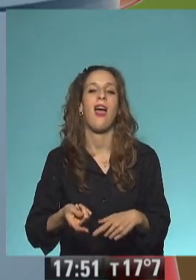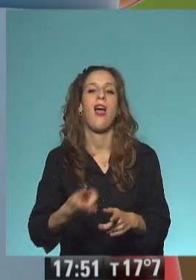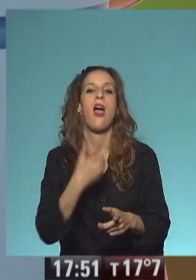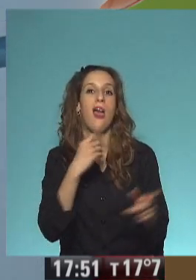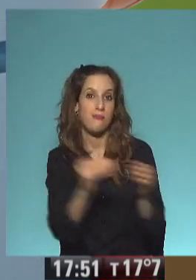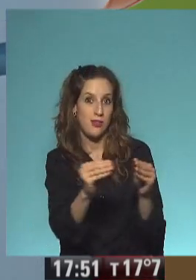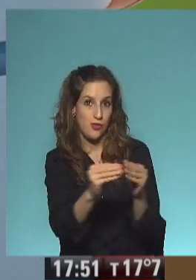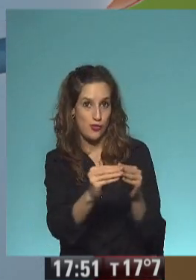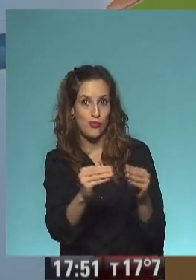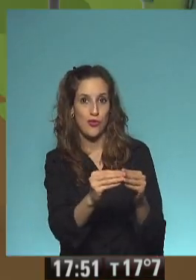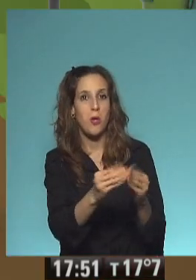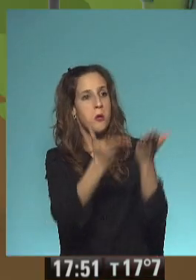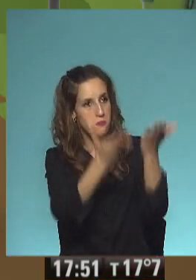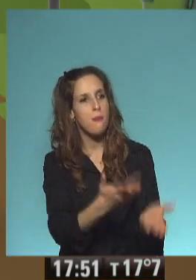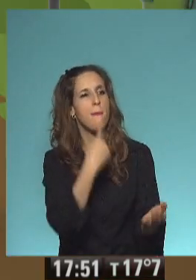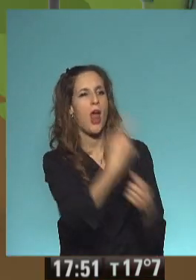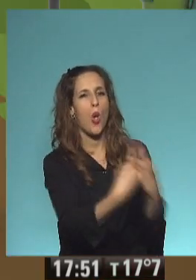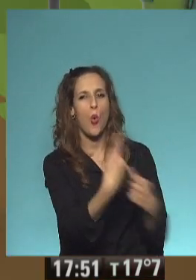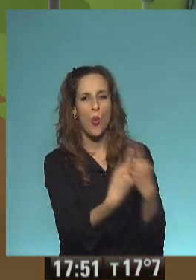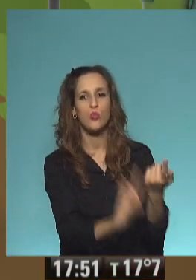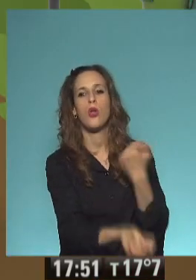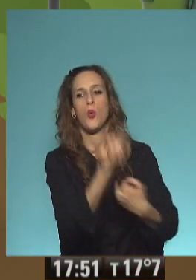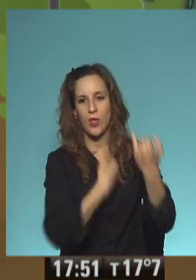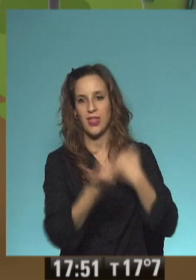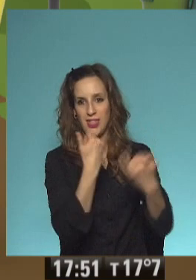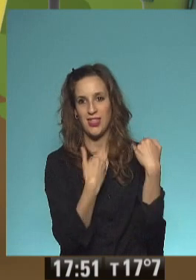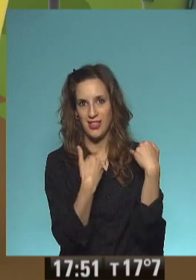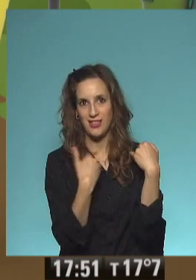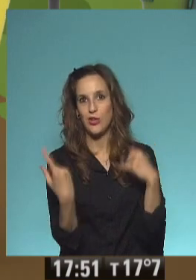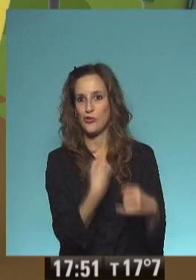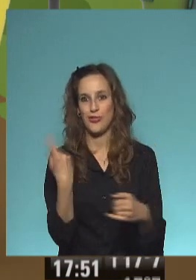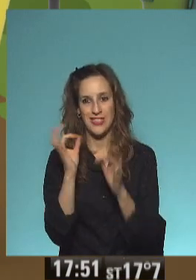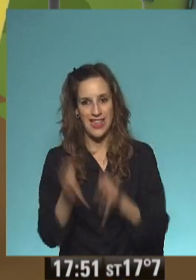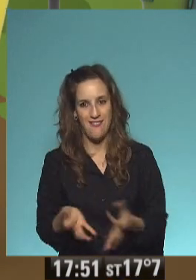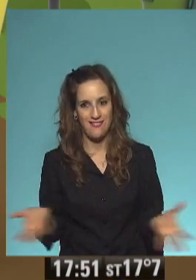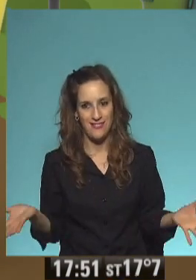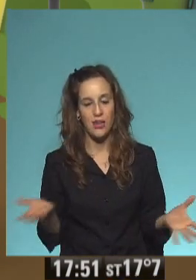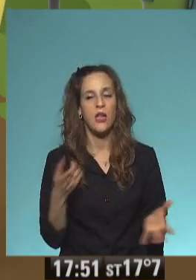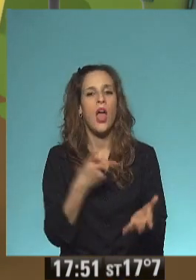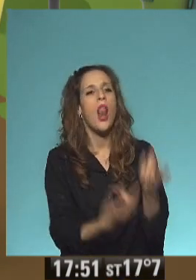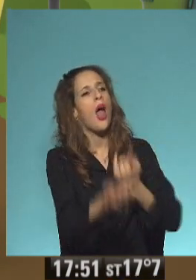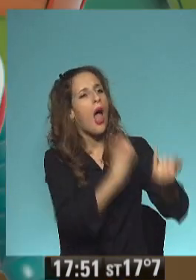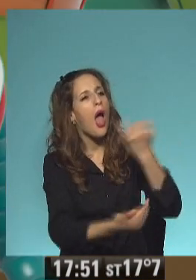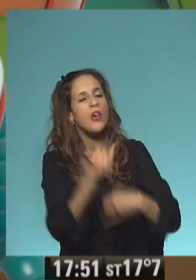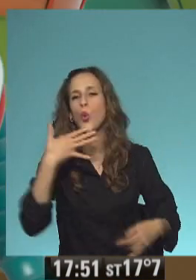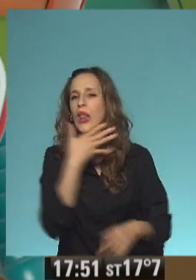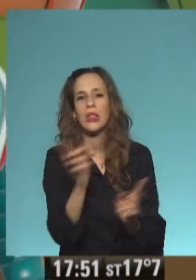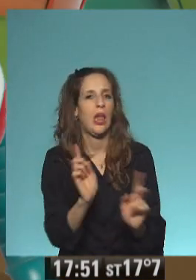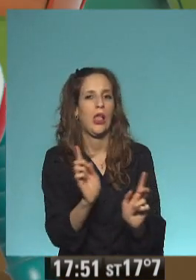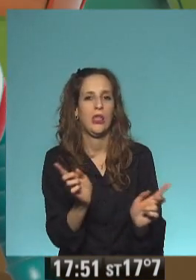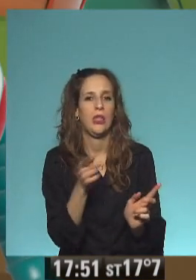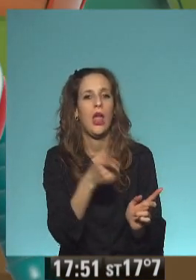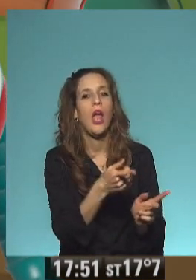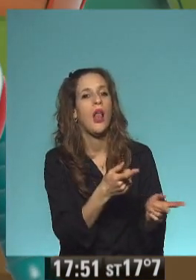preguntamos todo y que nos cuente. ¿Que nos cuente? Si nunca entendemos ni la mitad de lo que nos dice. Y encima habla